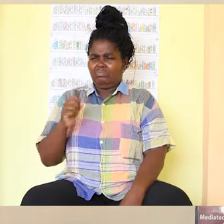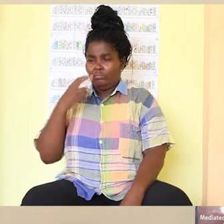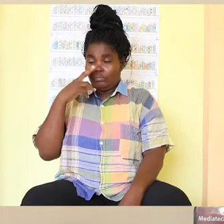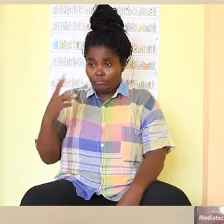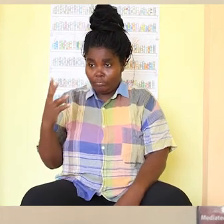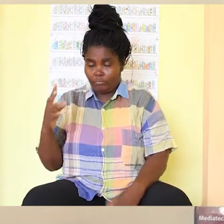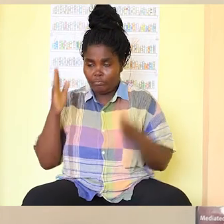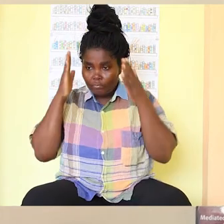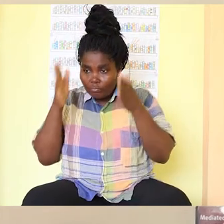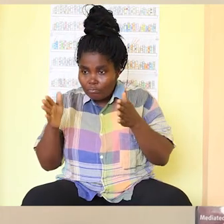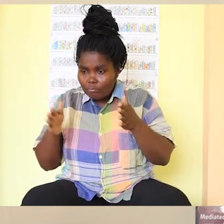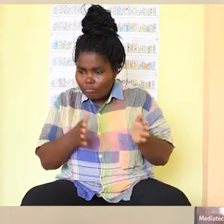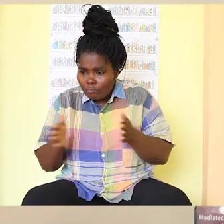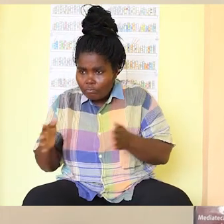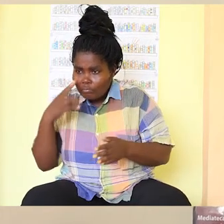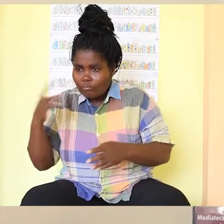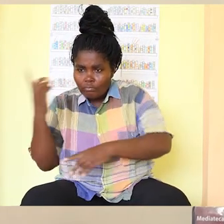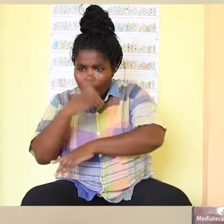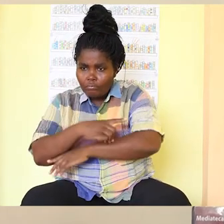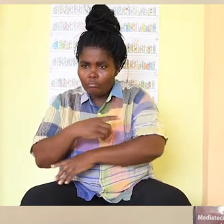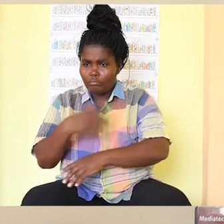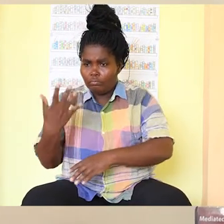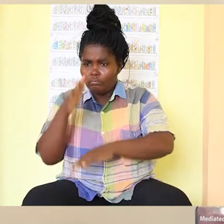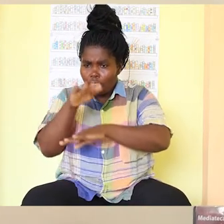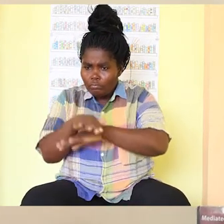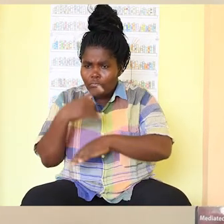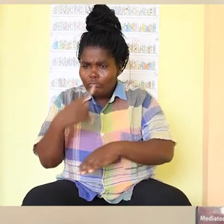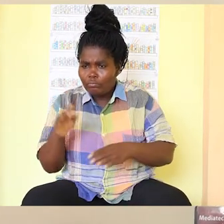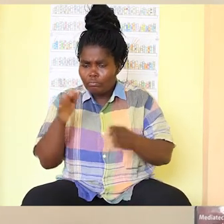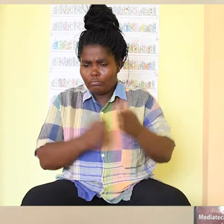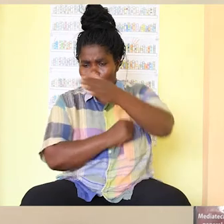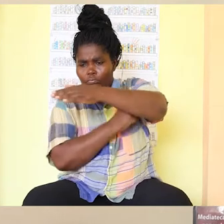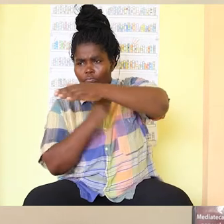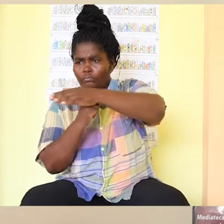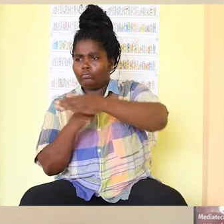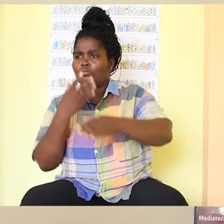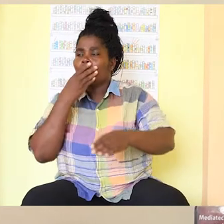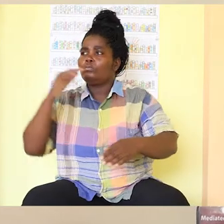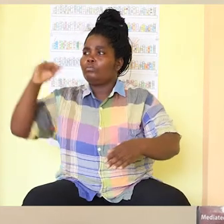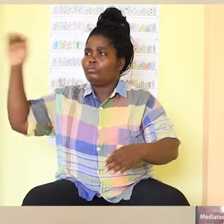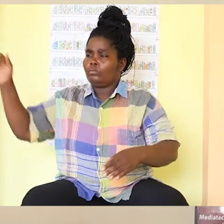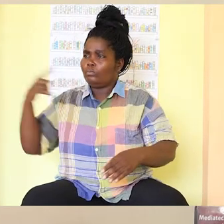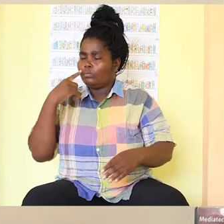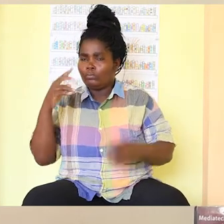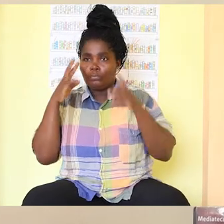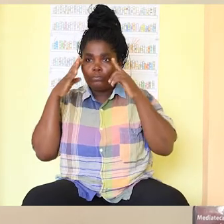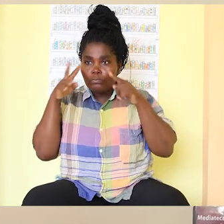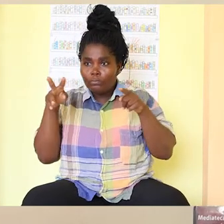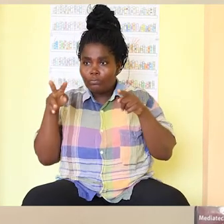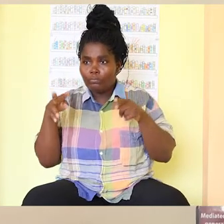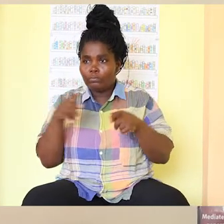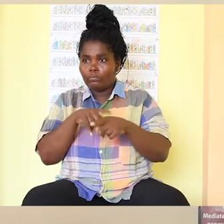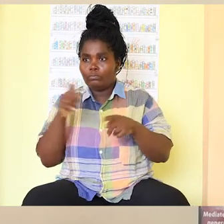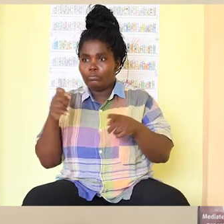día y noche quién iba a pasar sobre el puente. Los chivos chivones sabían del ogro,